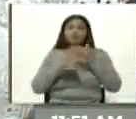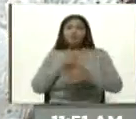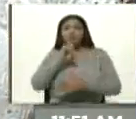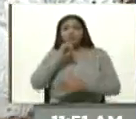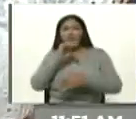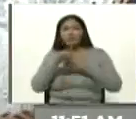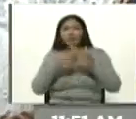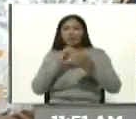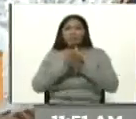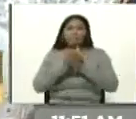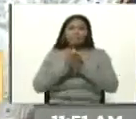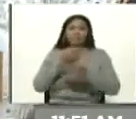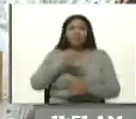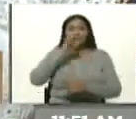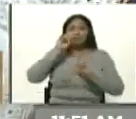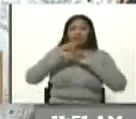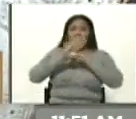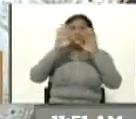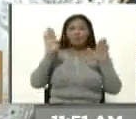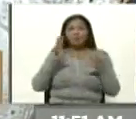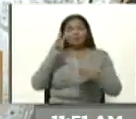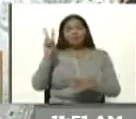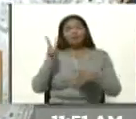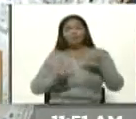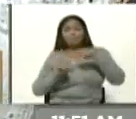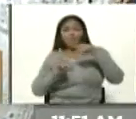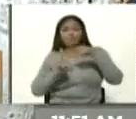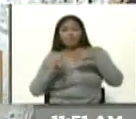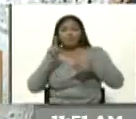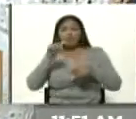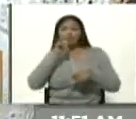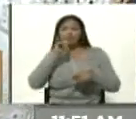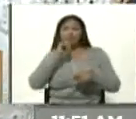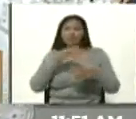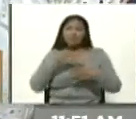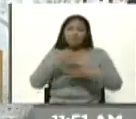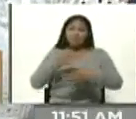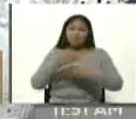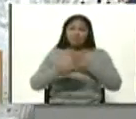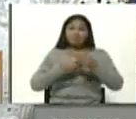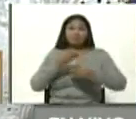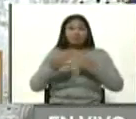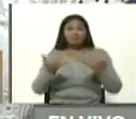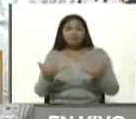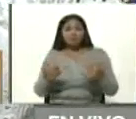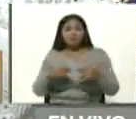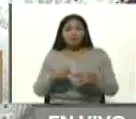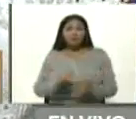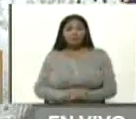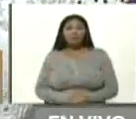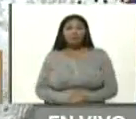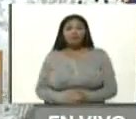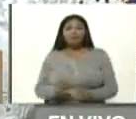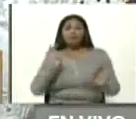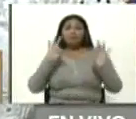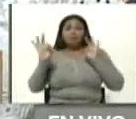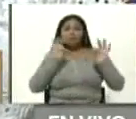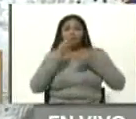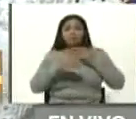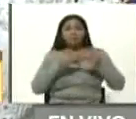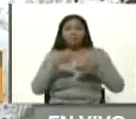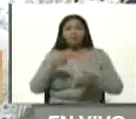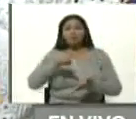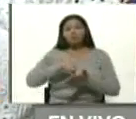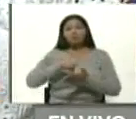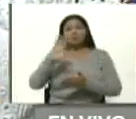informativo, amigos de Café en la Mañana y de Venezolana de Televisión. Hay información de interés que se genera desde el Teatro Principal, ubicado en la ciudad de